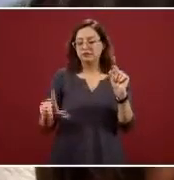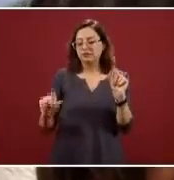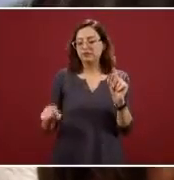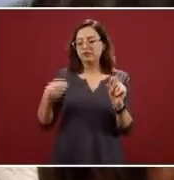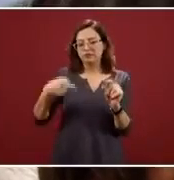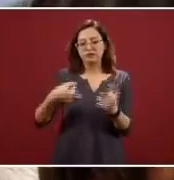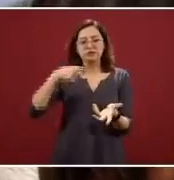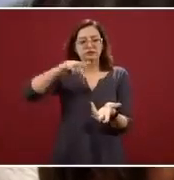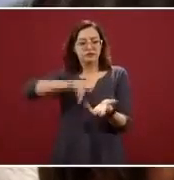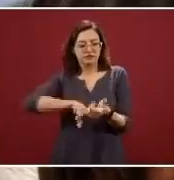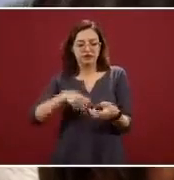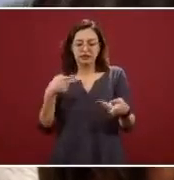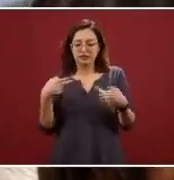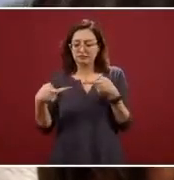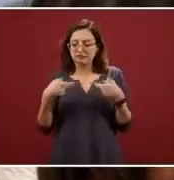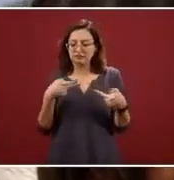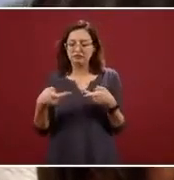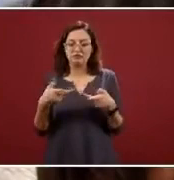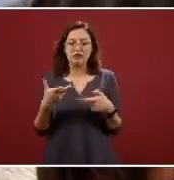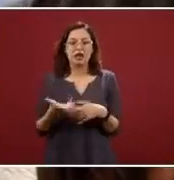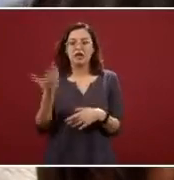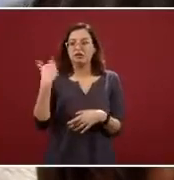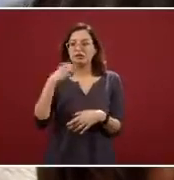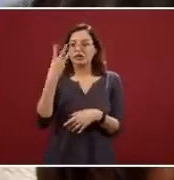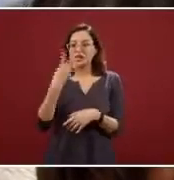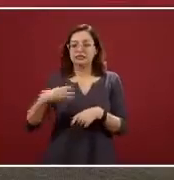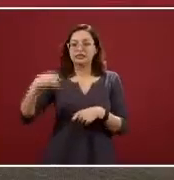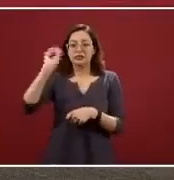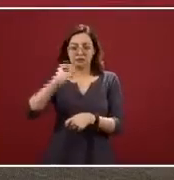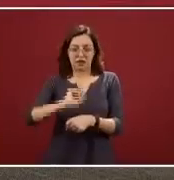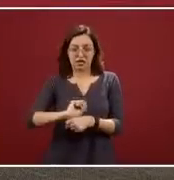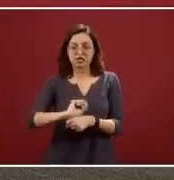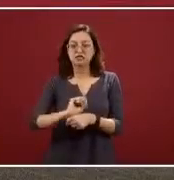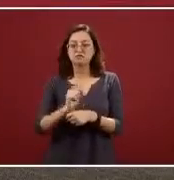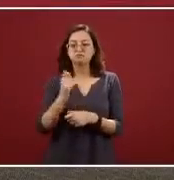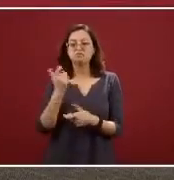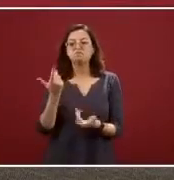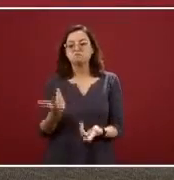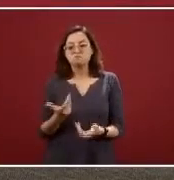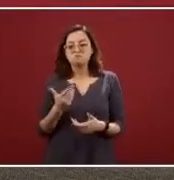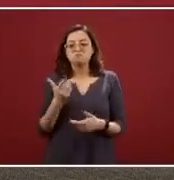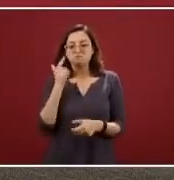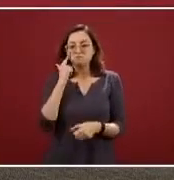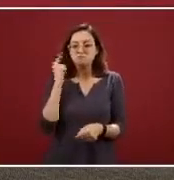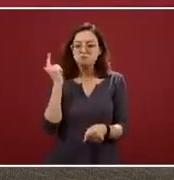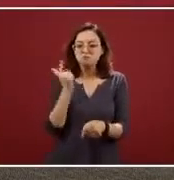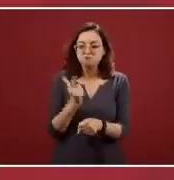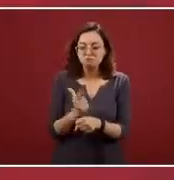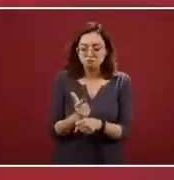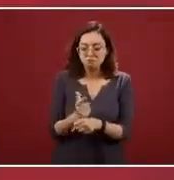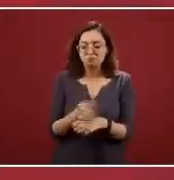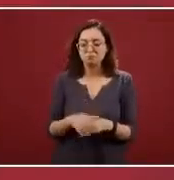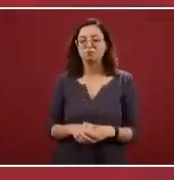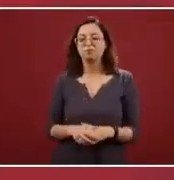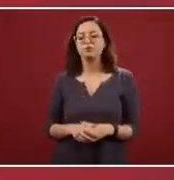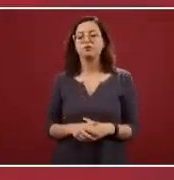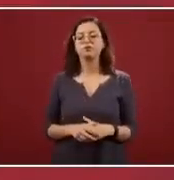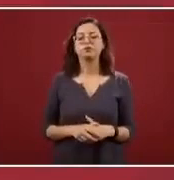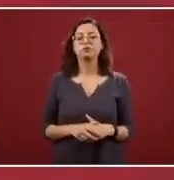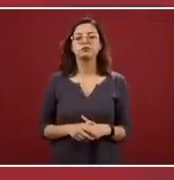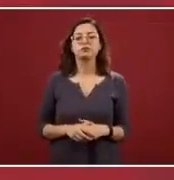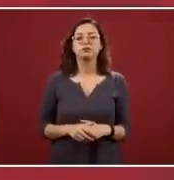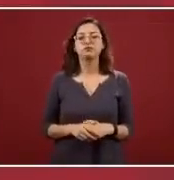esto es una definición que la hicimos desde hace 3 semanas y precisamente hemos estado caminando. En México definimos que